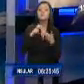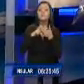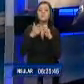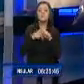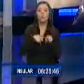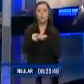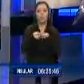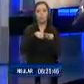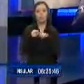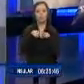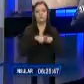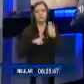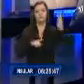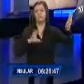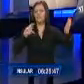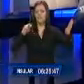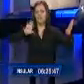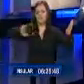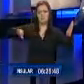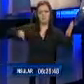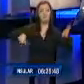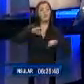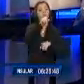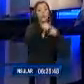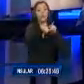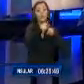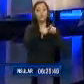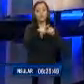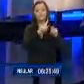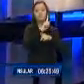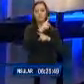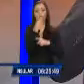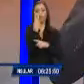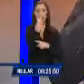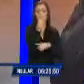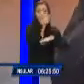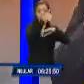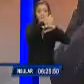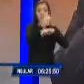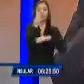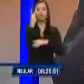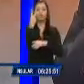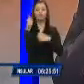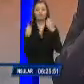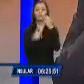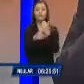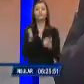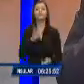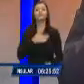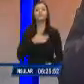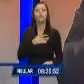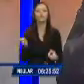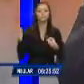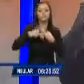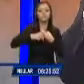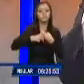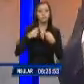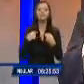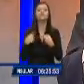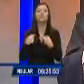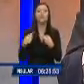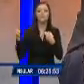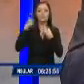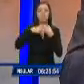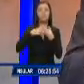en el concurso de selección de los 2 principales y 2 suplentes en el que yo fui actor directo como postulante.